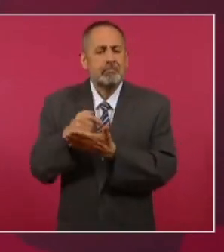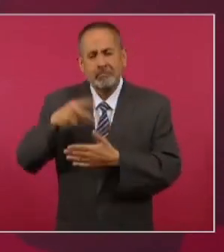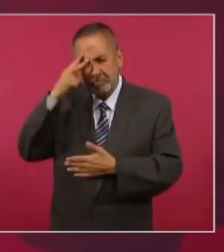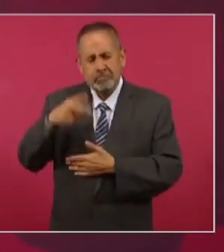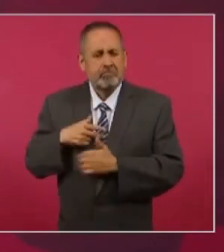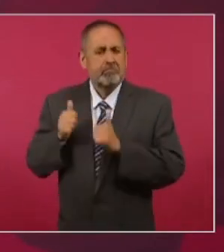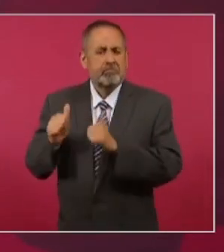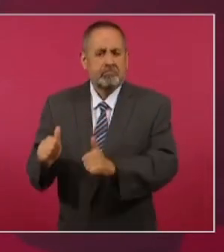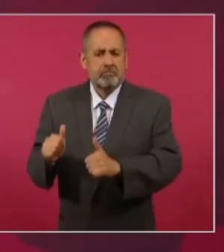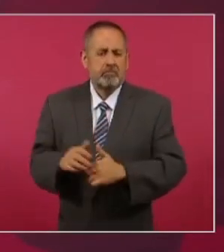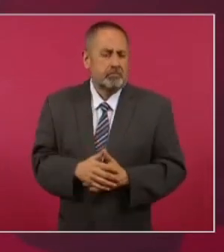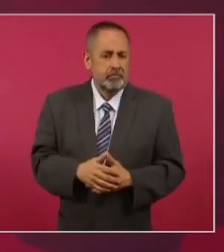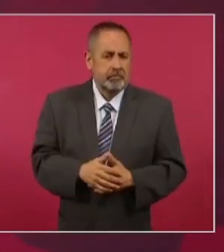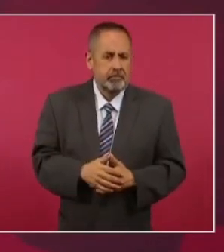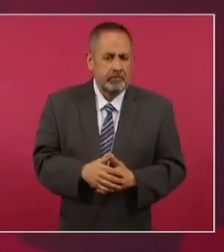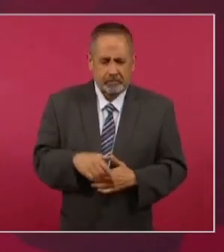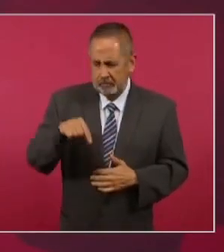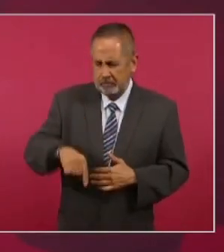no hay ningún